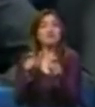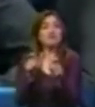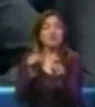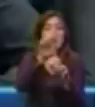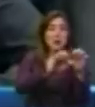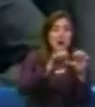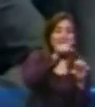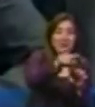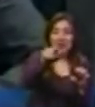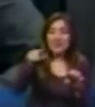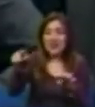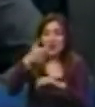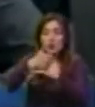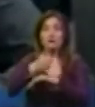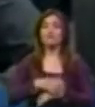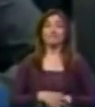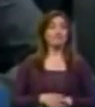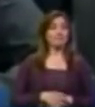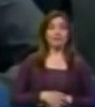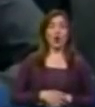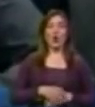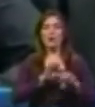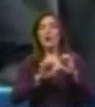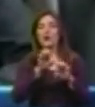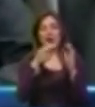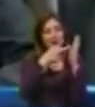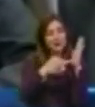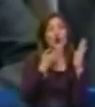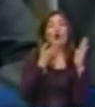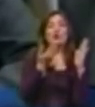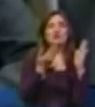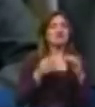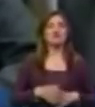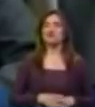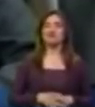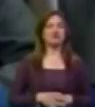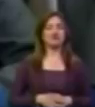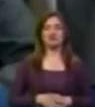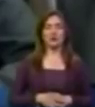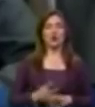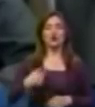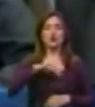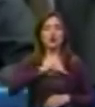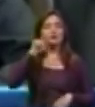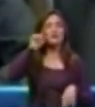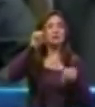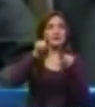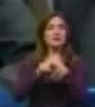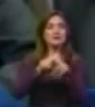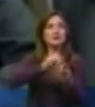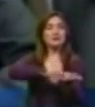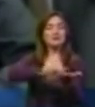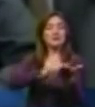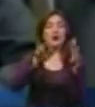a ser evaluadas y los criterios con los que enfados evaluar hemos acordado instalar en